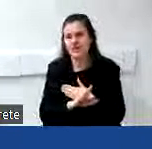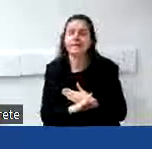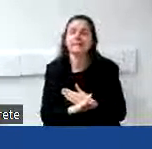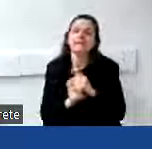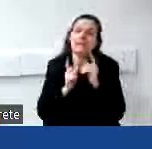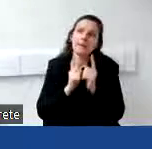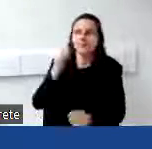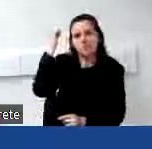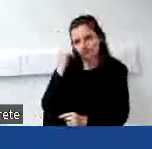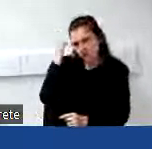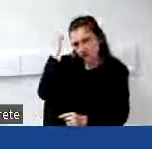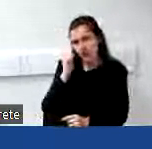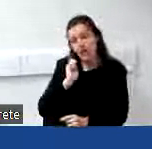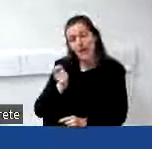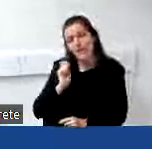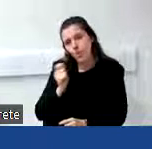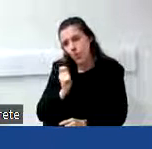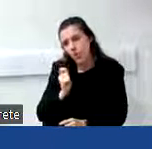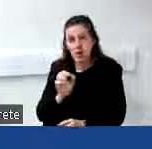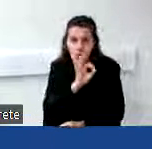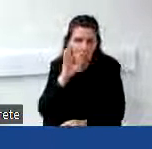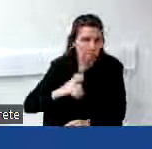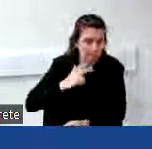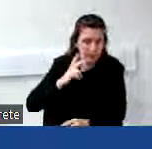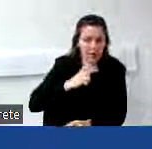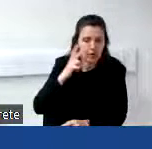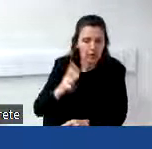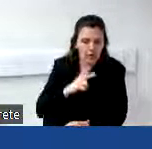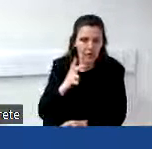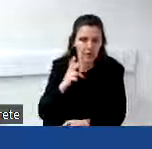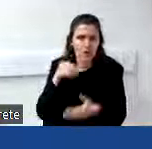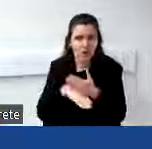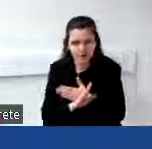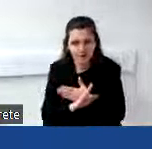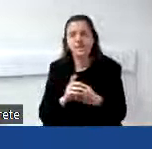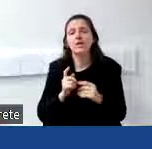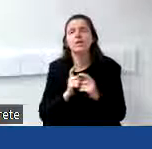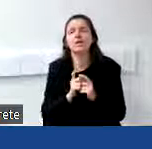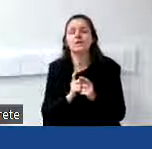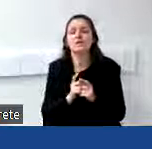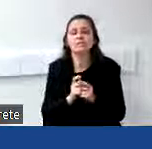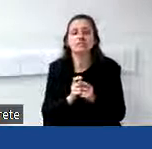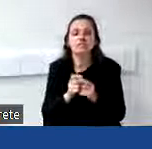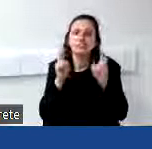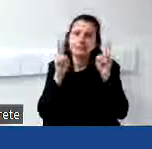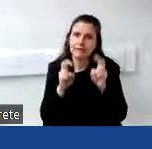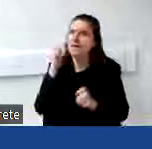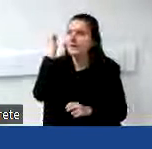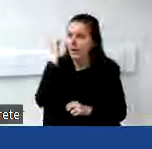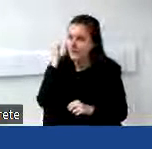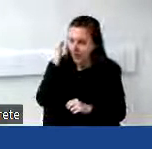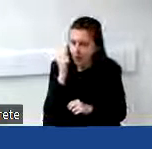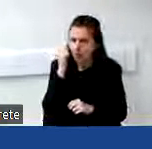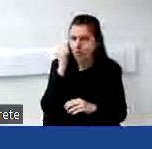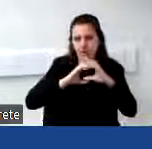transportes públicos y privados accesibles, infraestructura asociada, ¿no? Es como cuando hablamos de transportes, que también hay normas en relación al